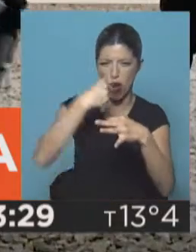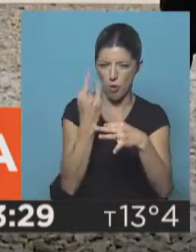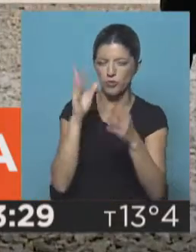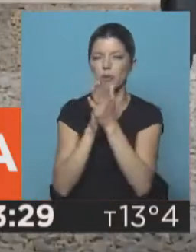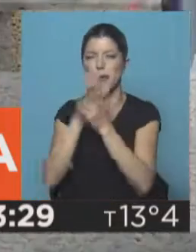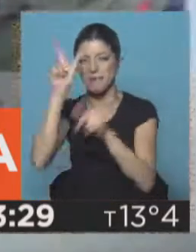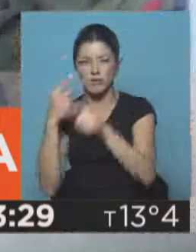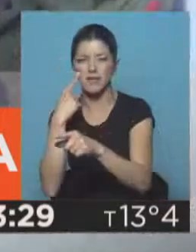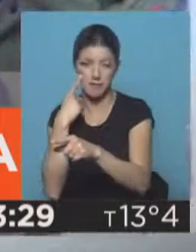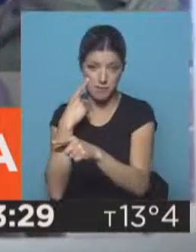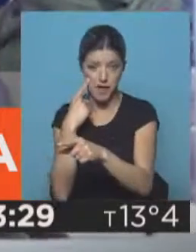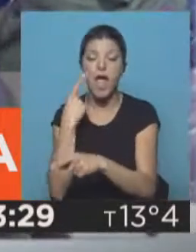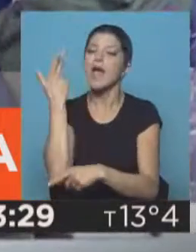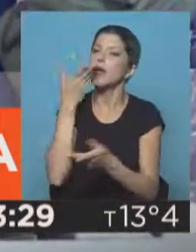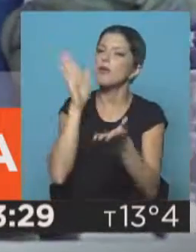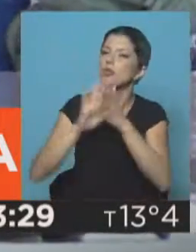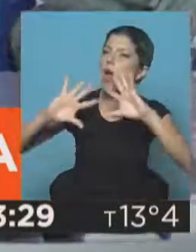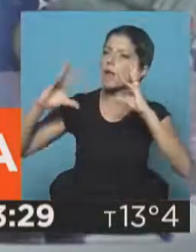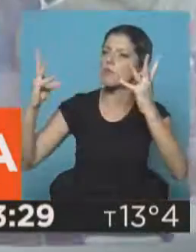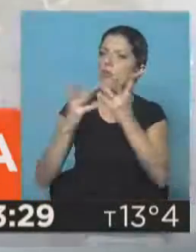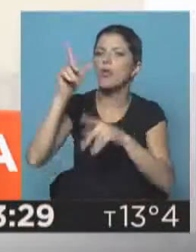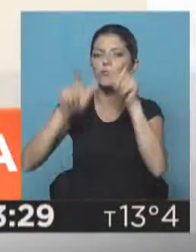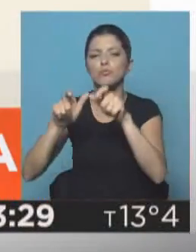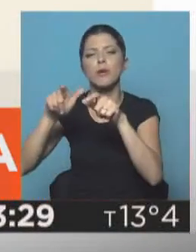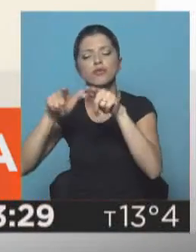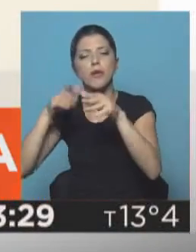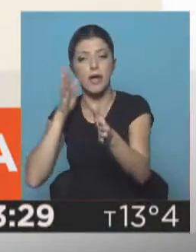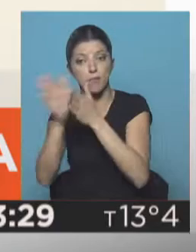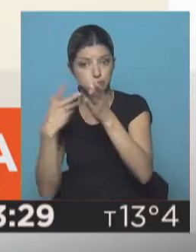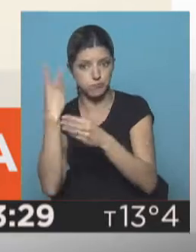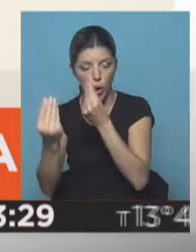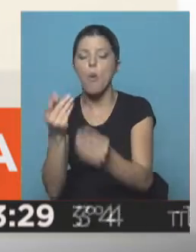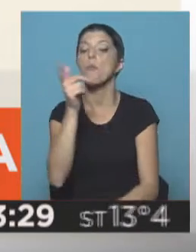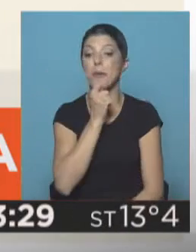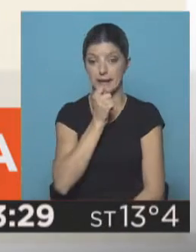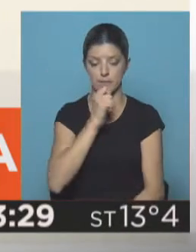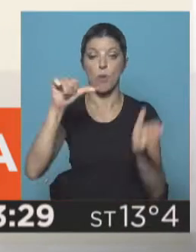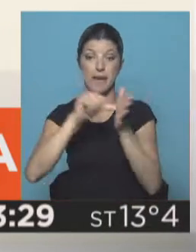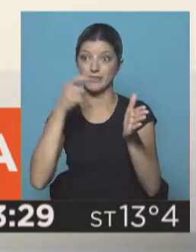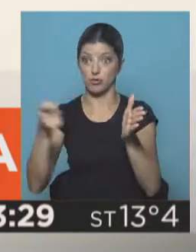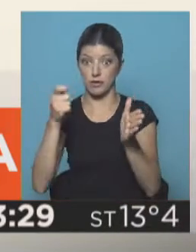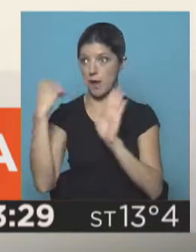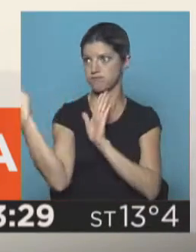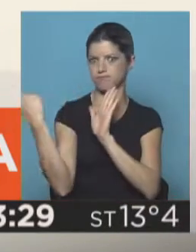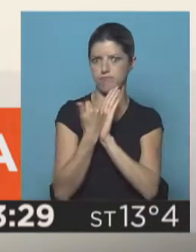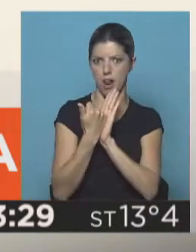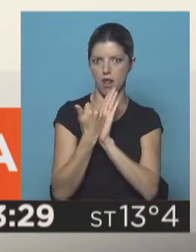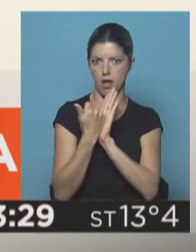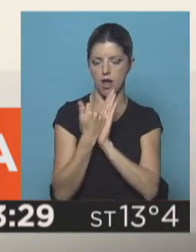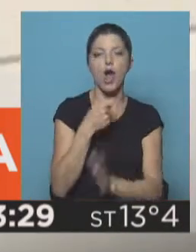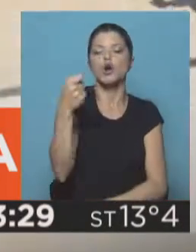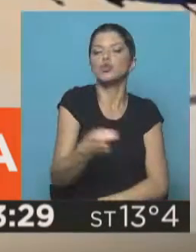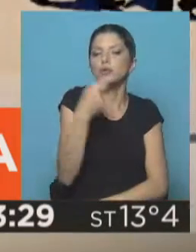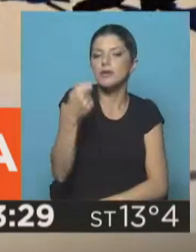del mapa global de los migrantes forzosos. El caso de Turquía es paradigmático. Este país